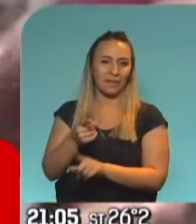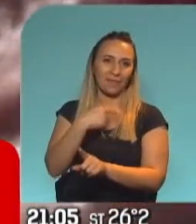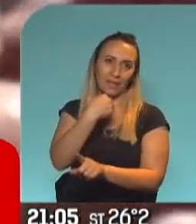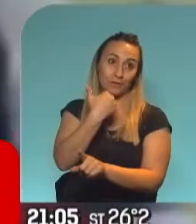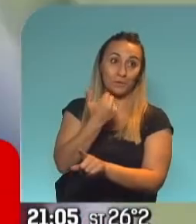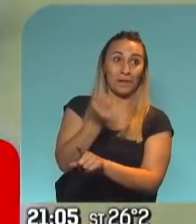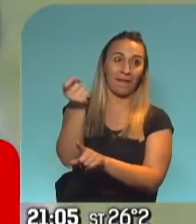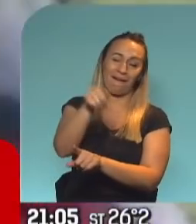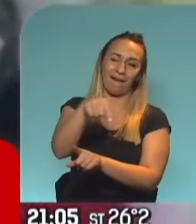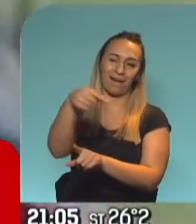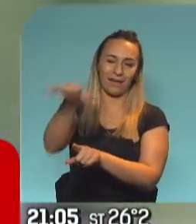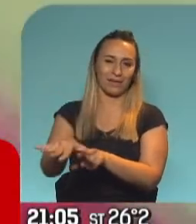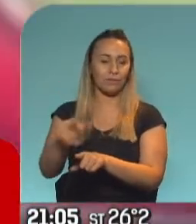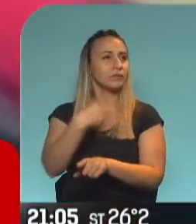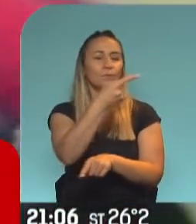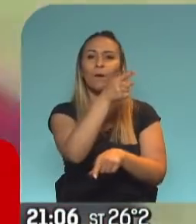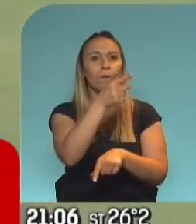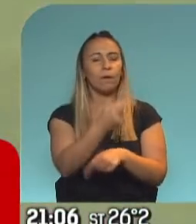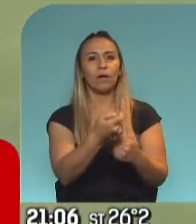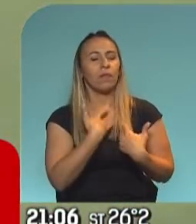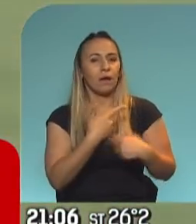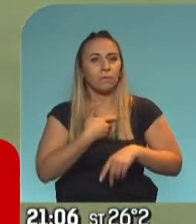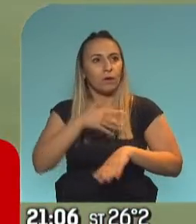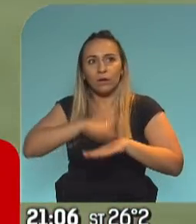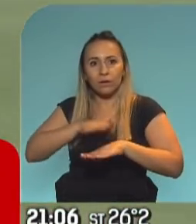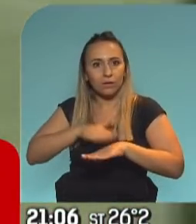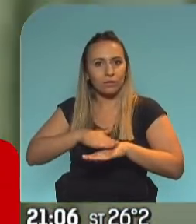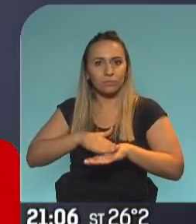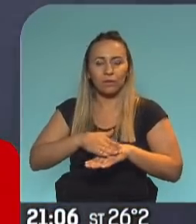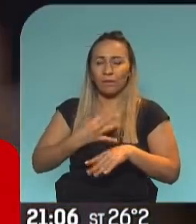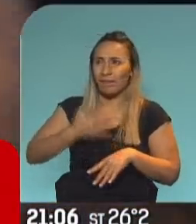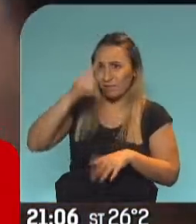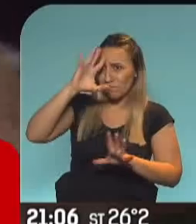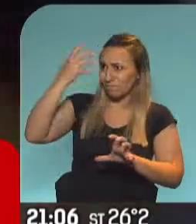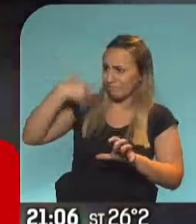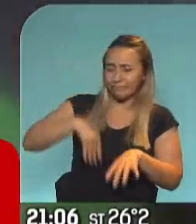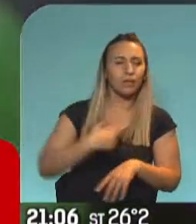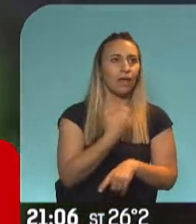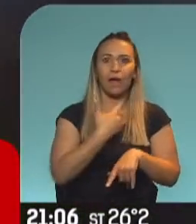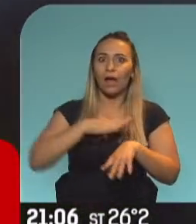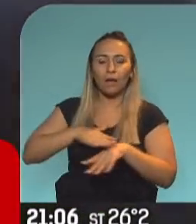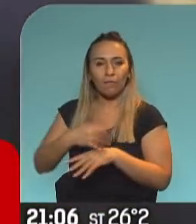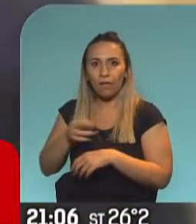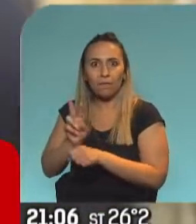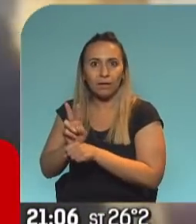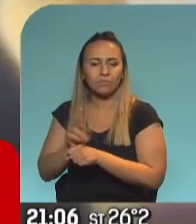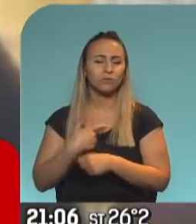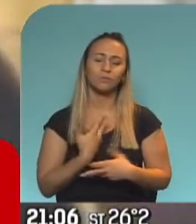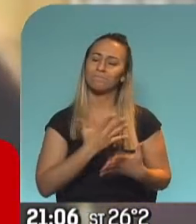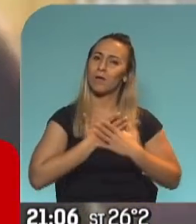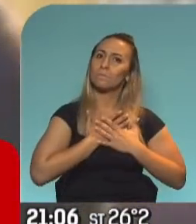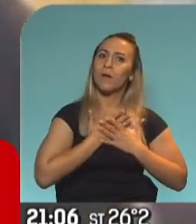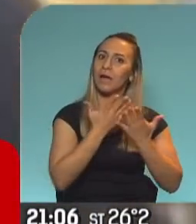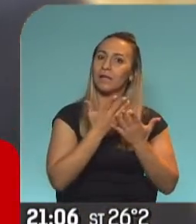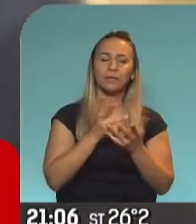dándome responsabilidades imposibles desde que tengo uso de razón. Te voy a amar y defender toda mi vida,